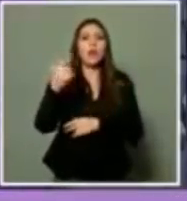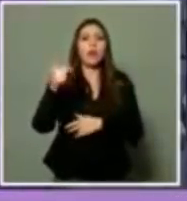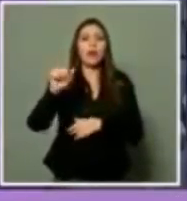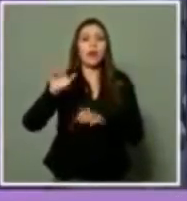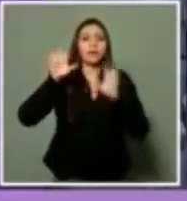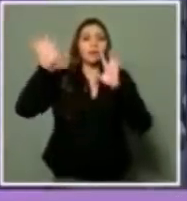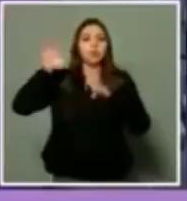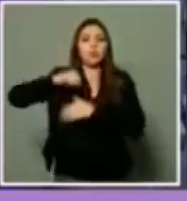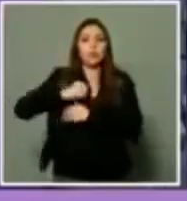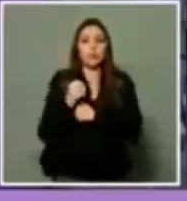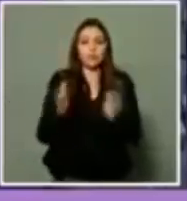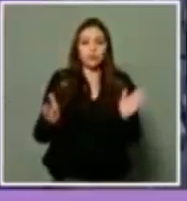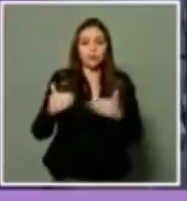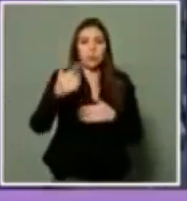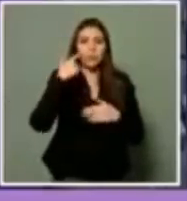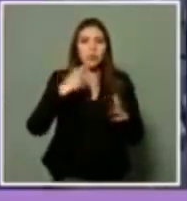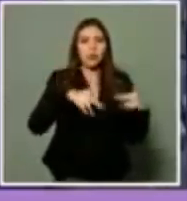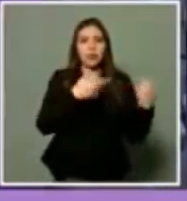corrupta.